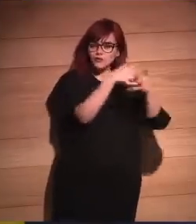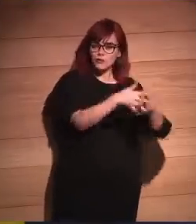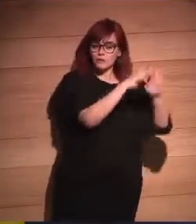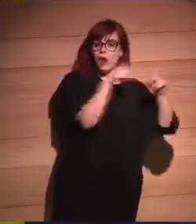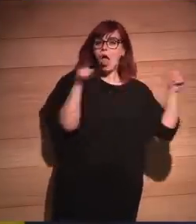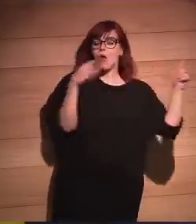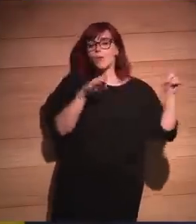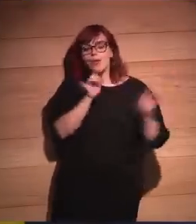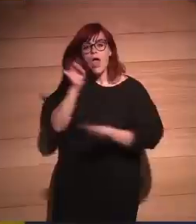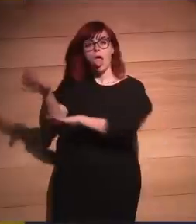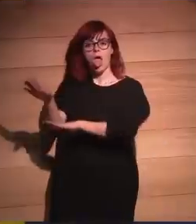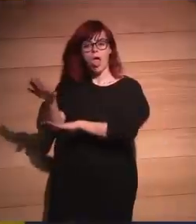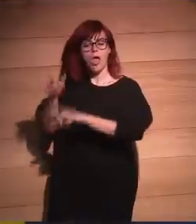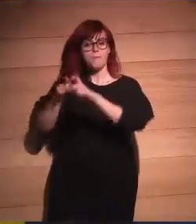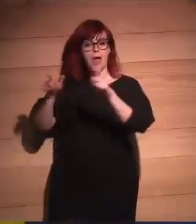tecnología